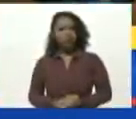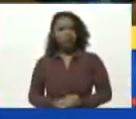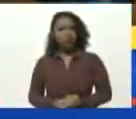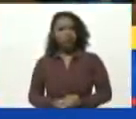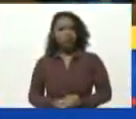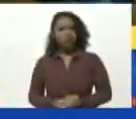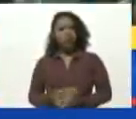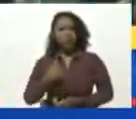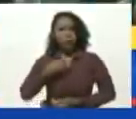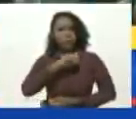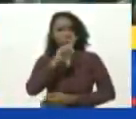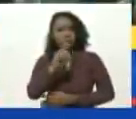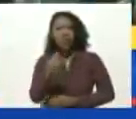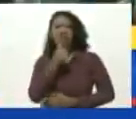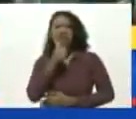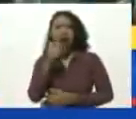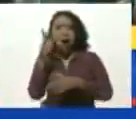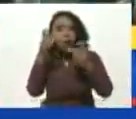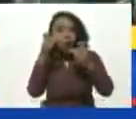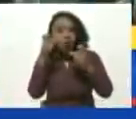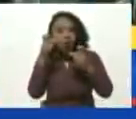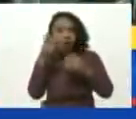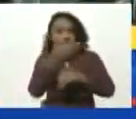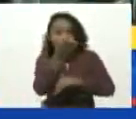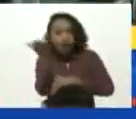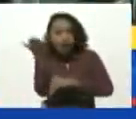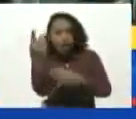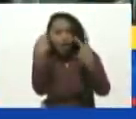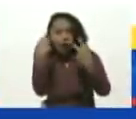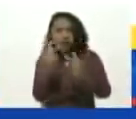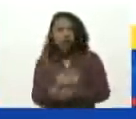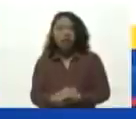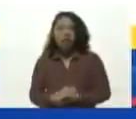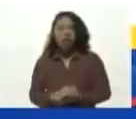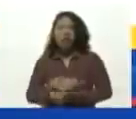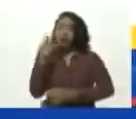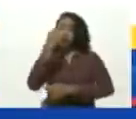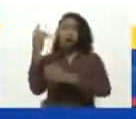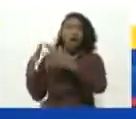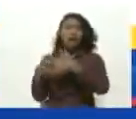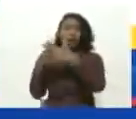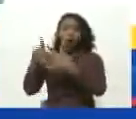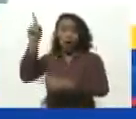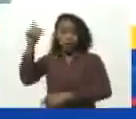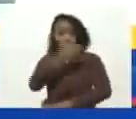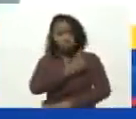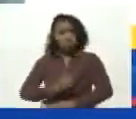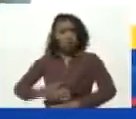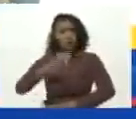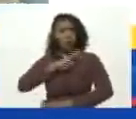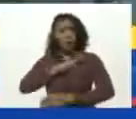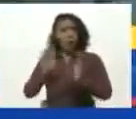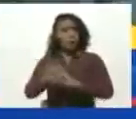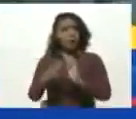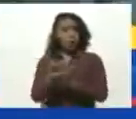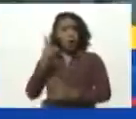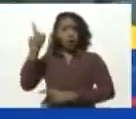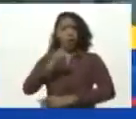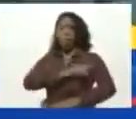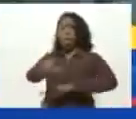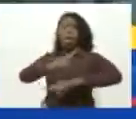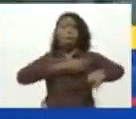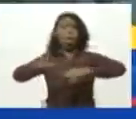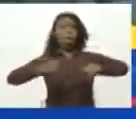Le pregunto yo a quienes nos escuchan. ¿Son los Estados Unidos los dueños del mundo? ¿Los mandamases del